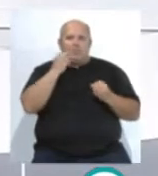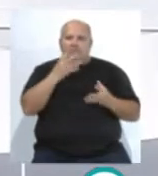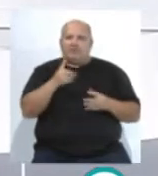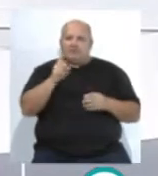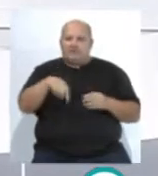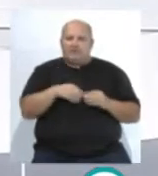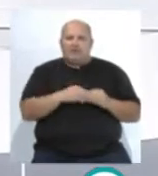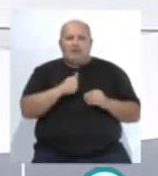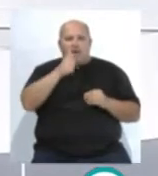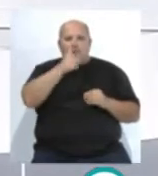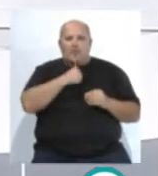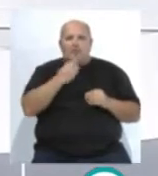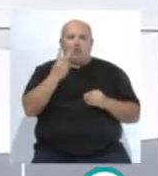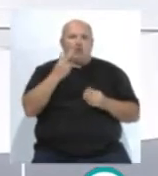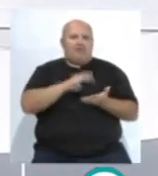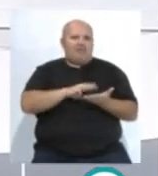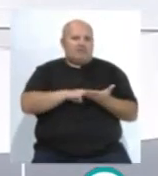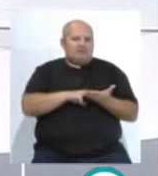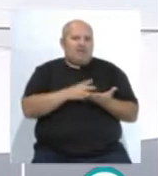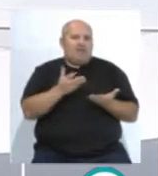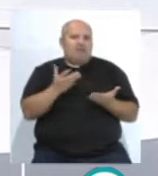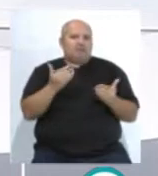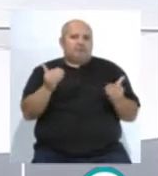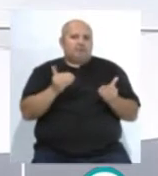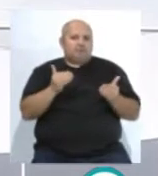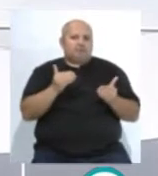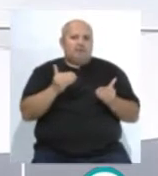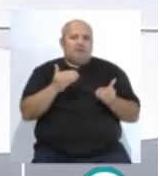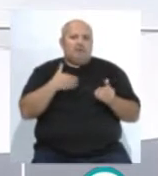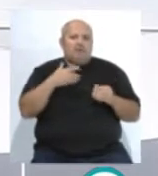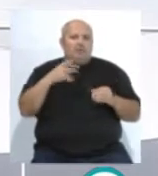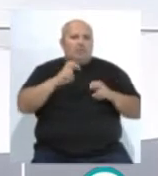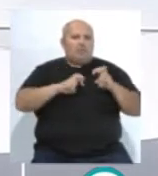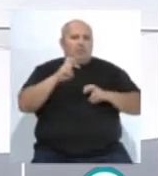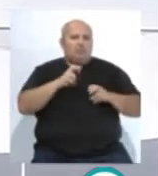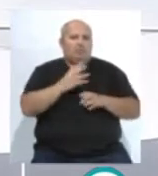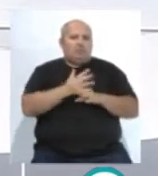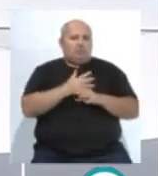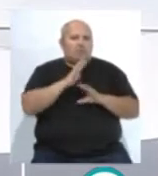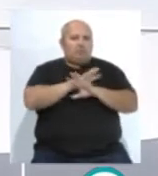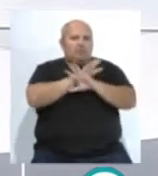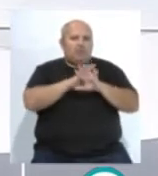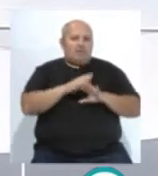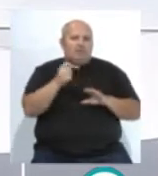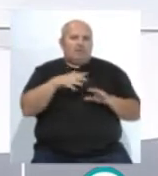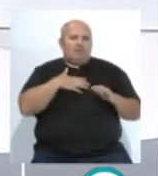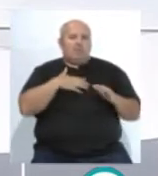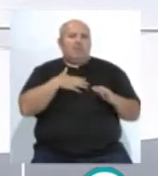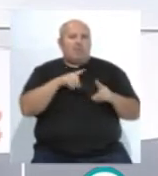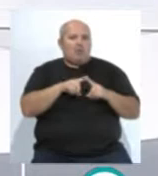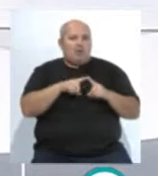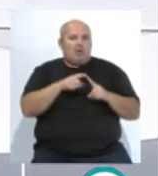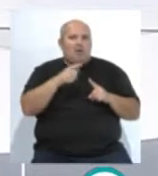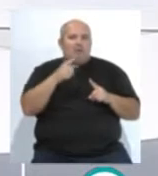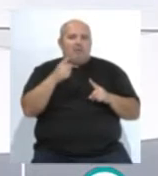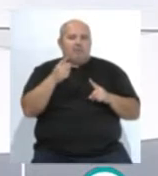porque aguantó los dos defensas, ganó por arriba, cuando la tuvo la bajó, hizo la jugada que parece similar, aunque la hizo en banda esta vez, aunque le